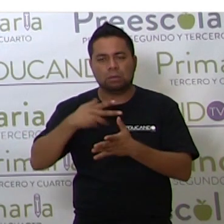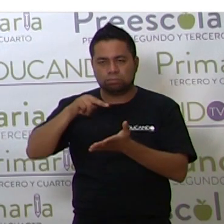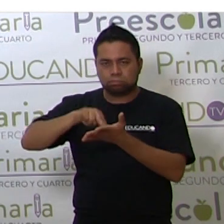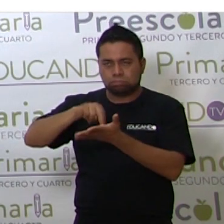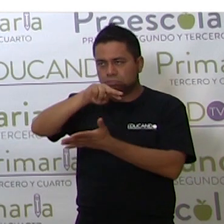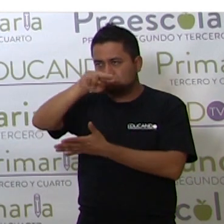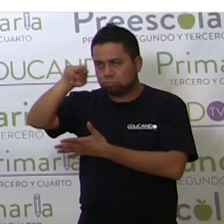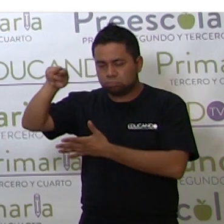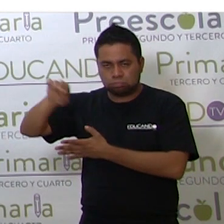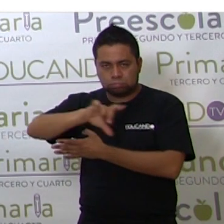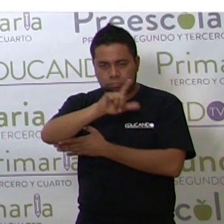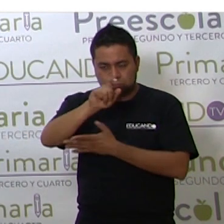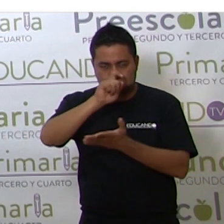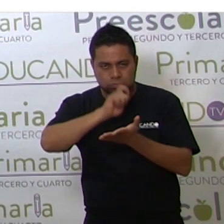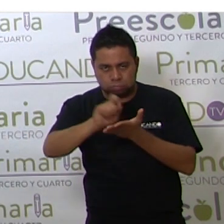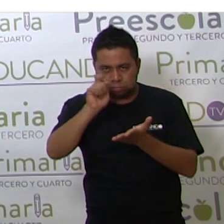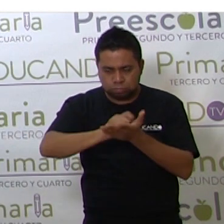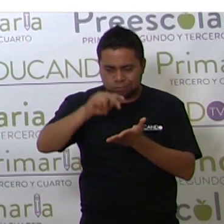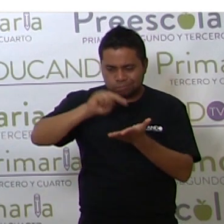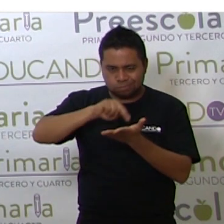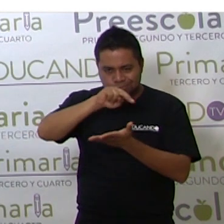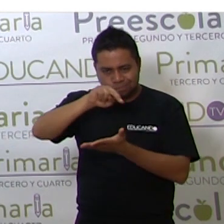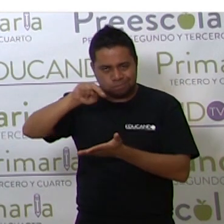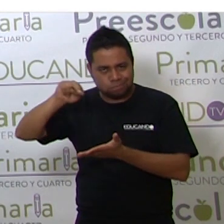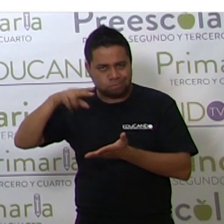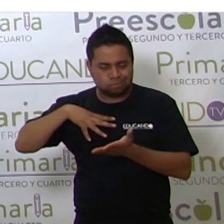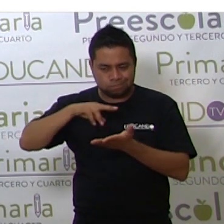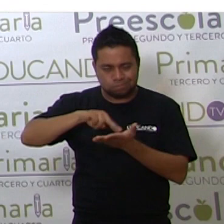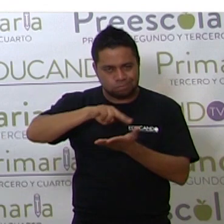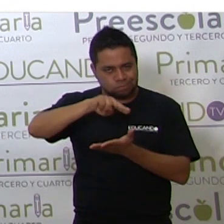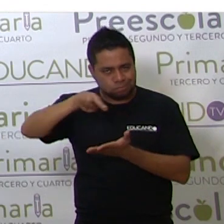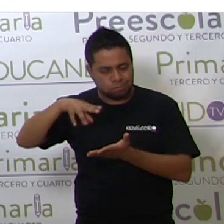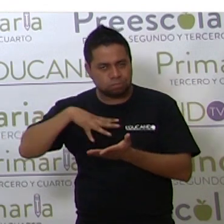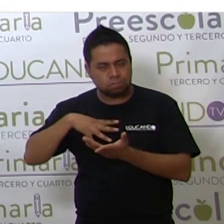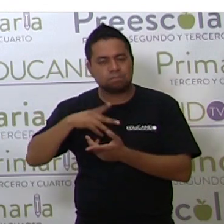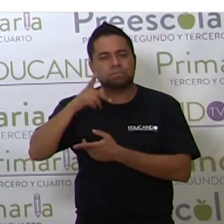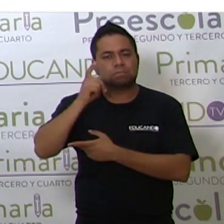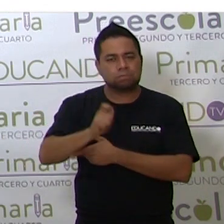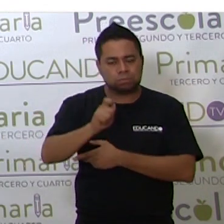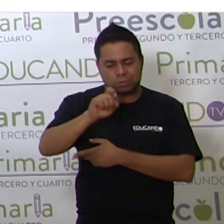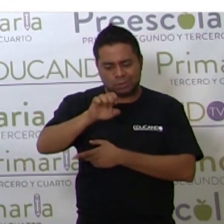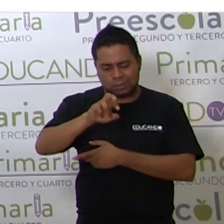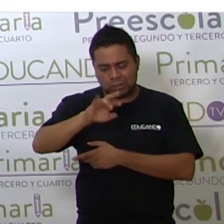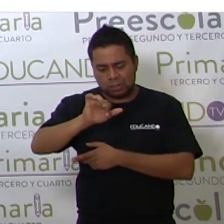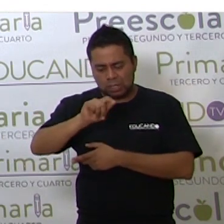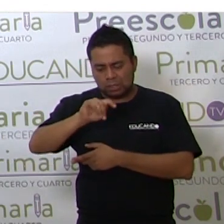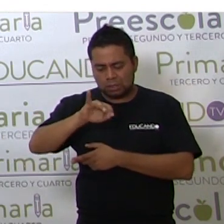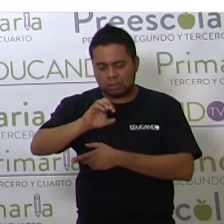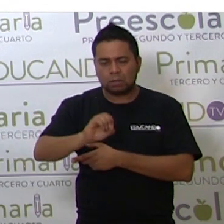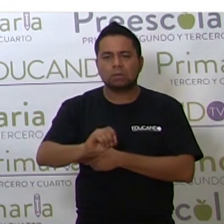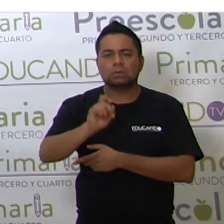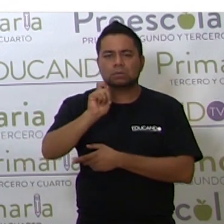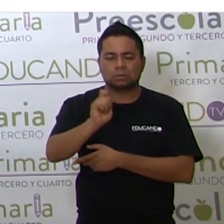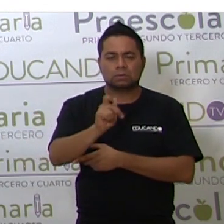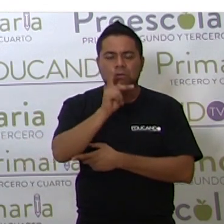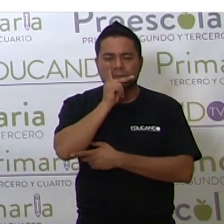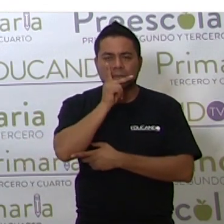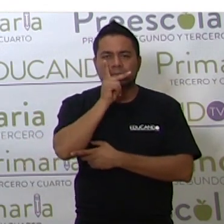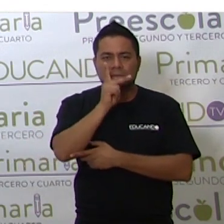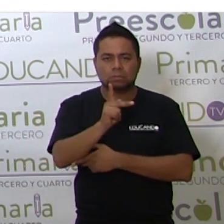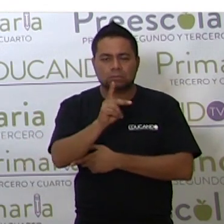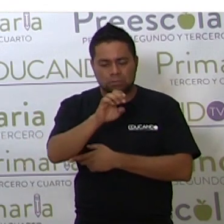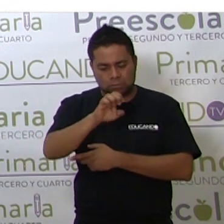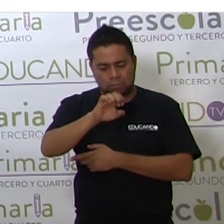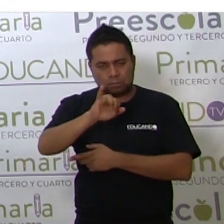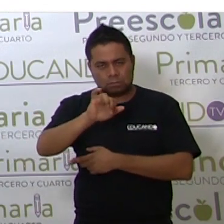después de la escritura mediática que etimológicamente era tico proviene del griego área